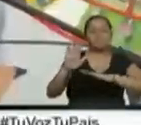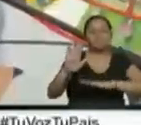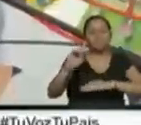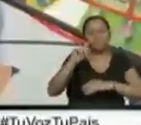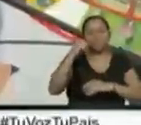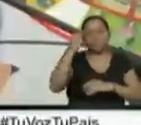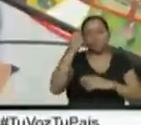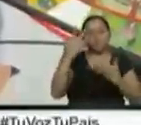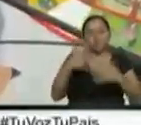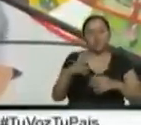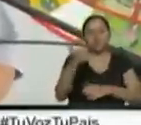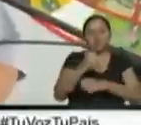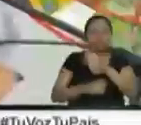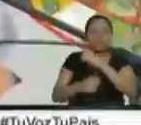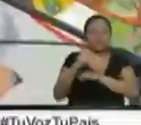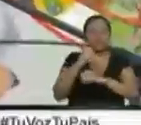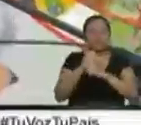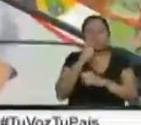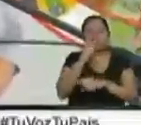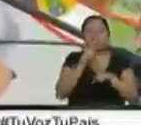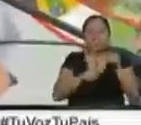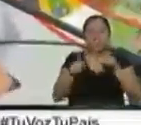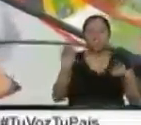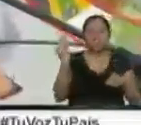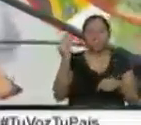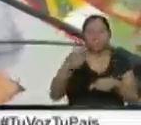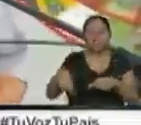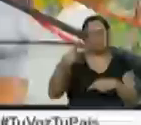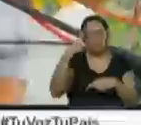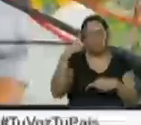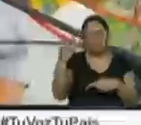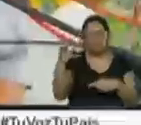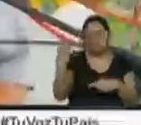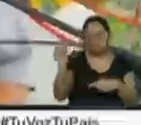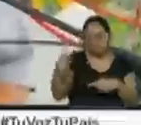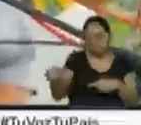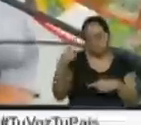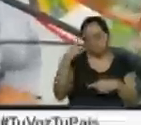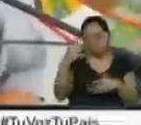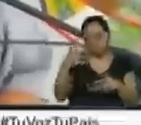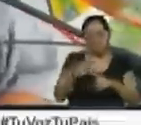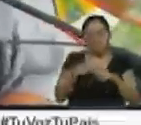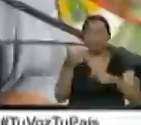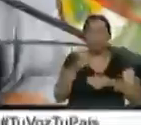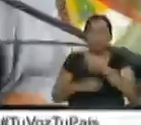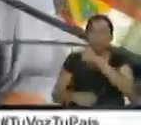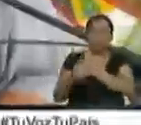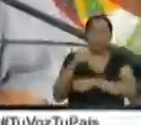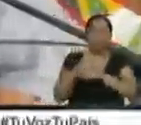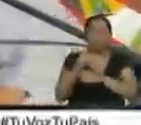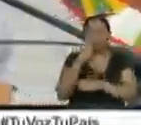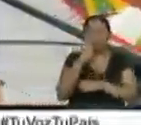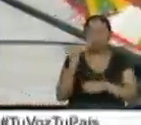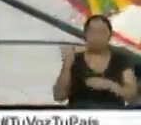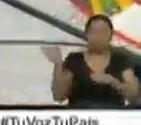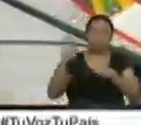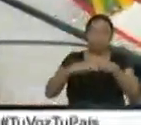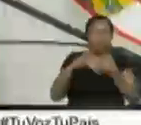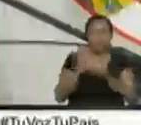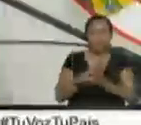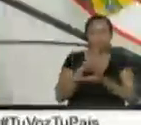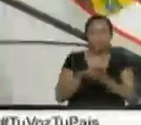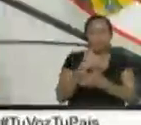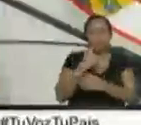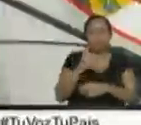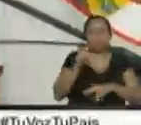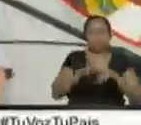Hace 10 años, algunos de los chicos no me van a creer porque son muy jóvenes, Pero hace 10 años, para que uno pueda tener el cupo en la escuela, uno tenía que